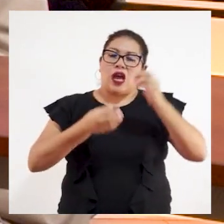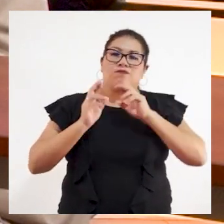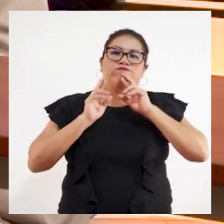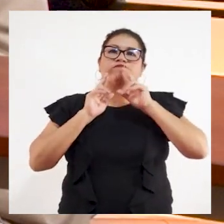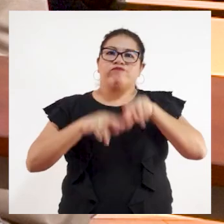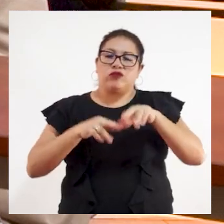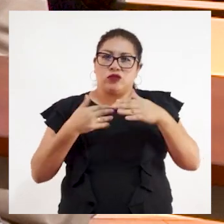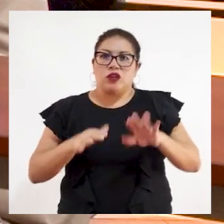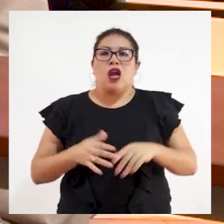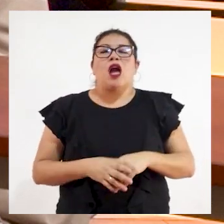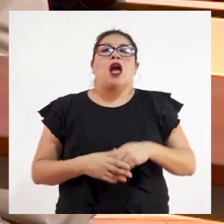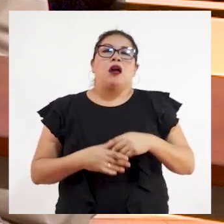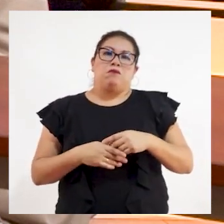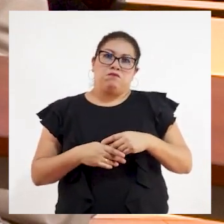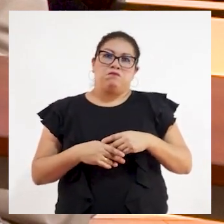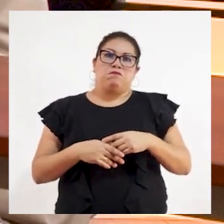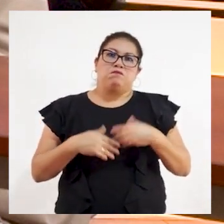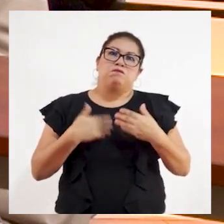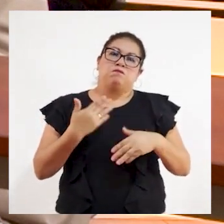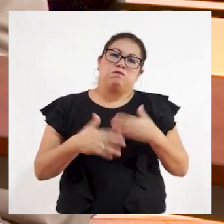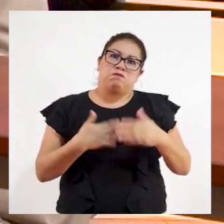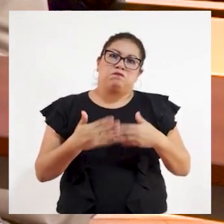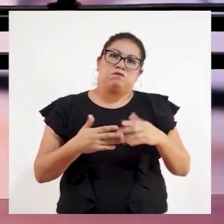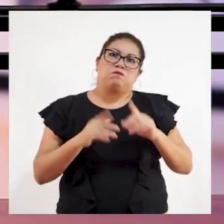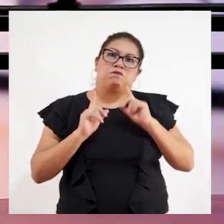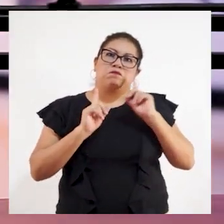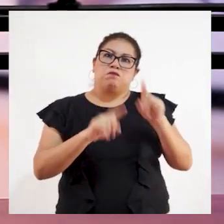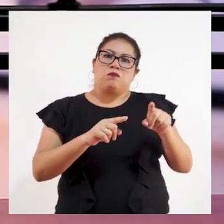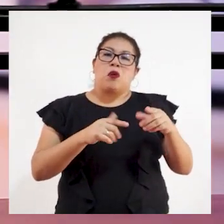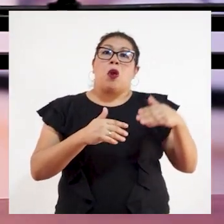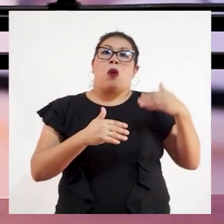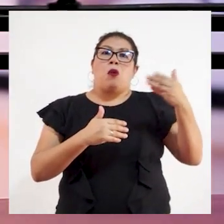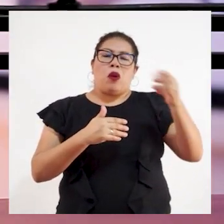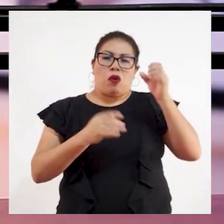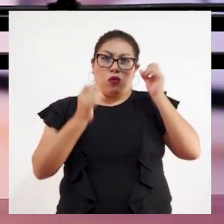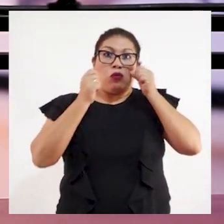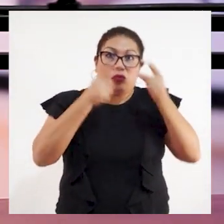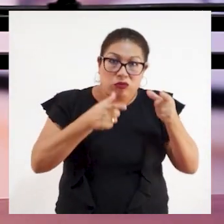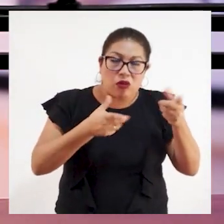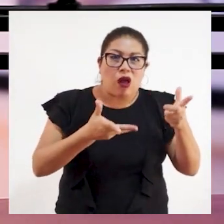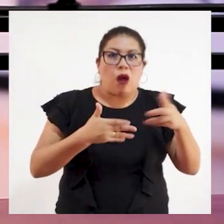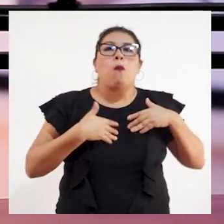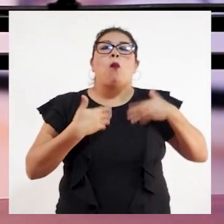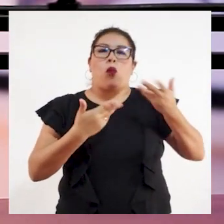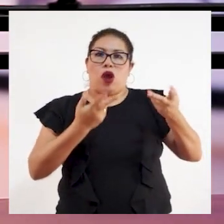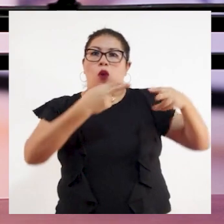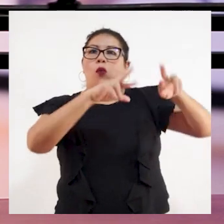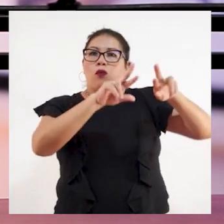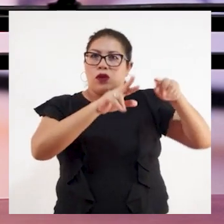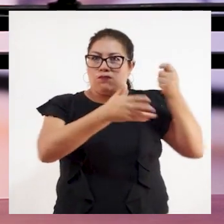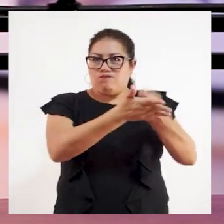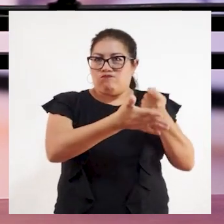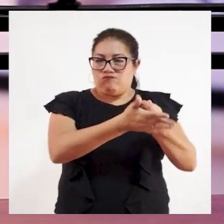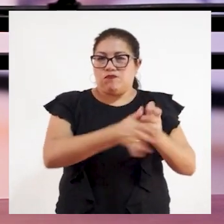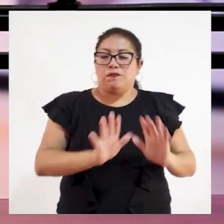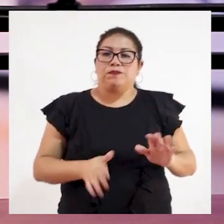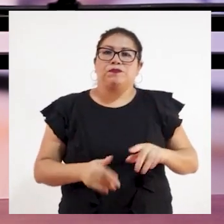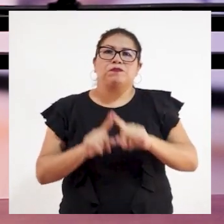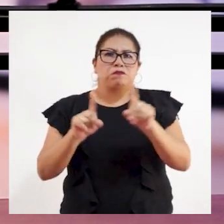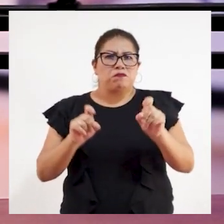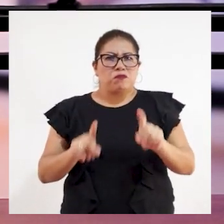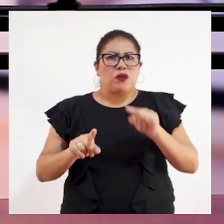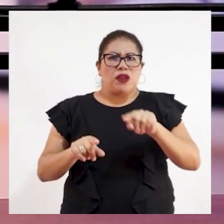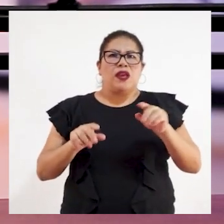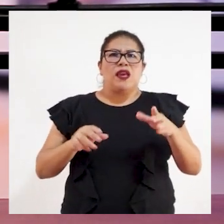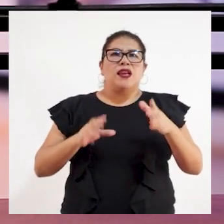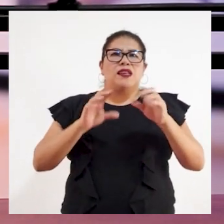proceso demandar el aumento de alimentos. Doctora, el certificado de discapacidad es un certificado